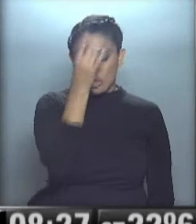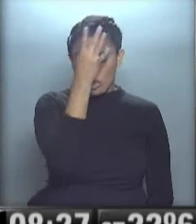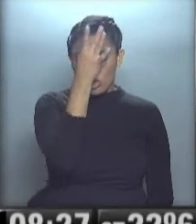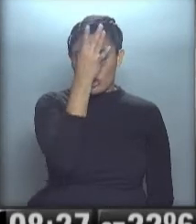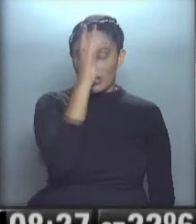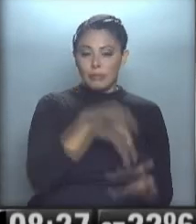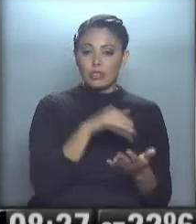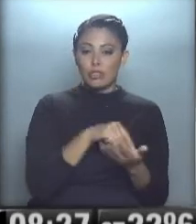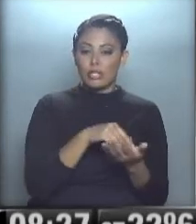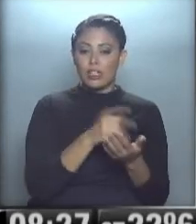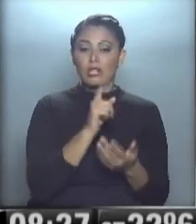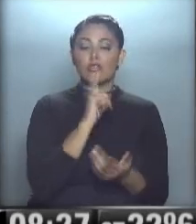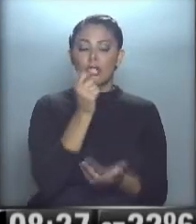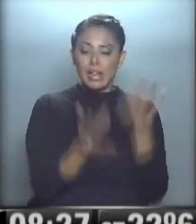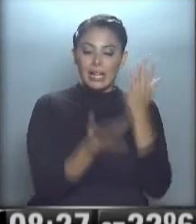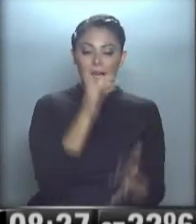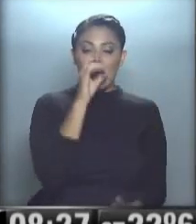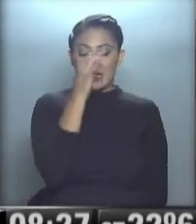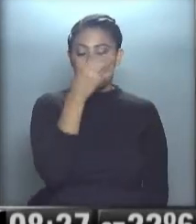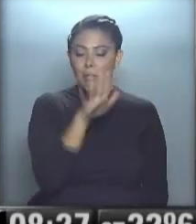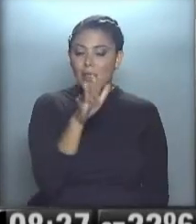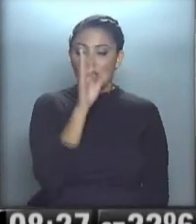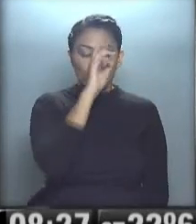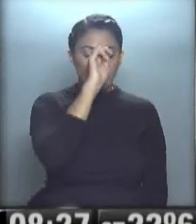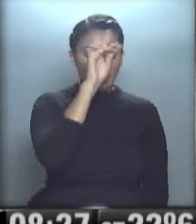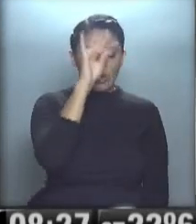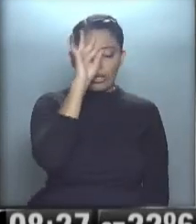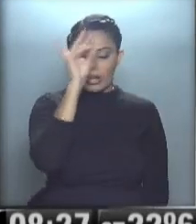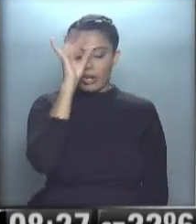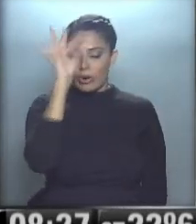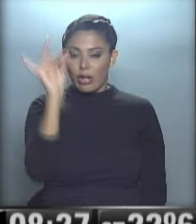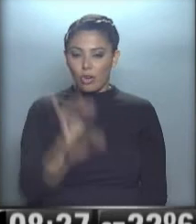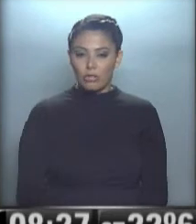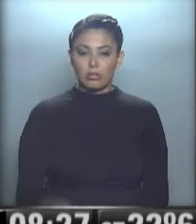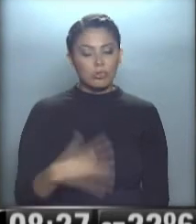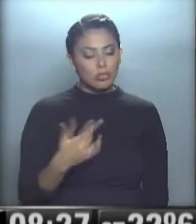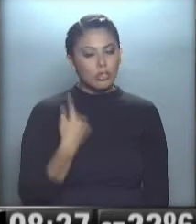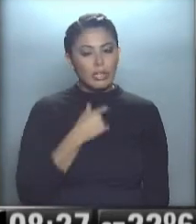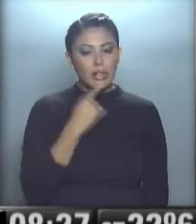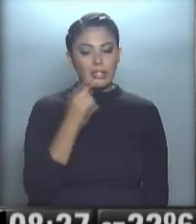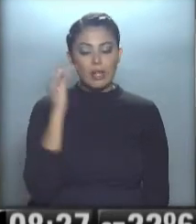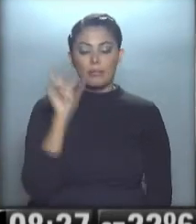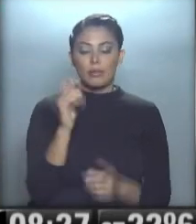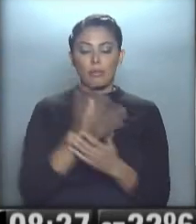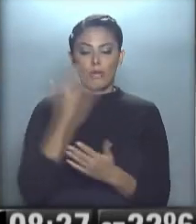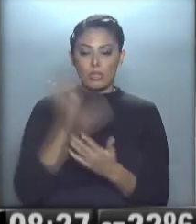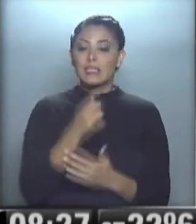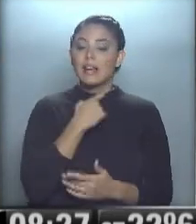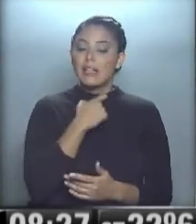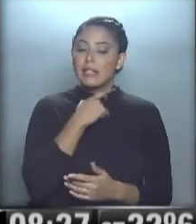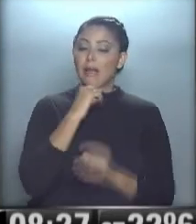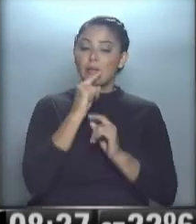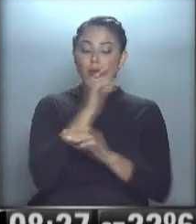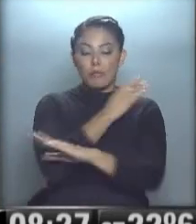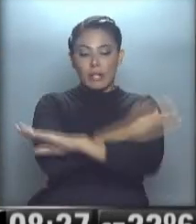de cemento, récord en general en todos los bienes que se comercializan. Entonces, nosotros queremos decirle a los proveedores, para mantener esta cadena